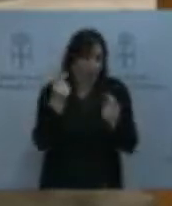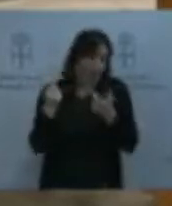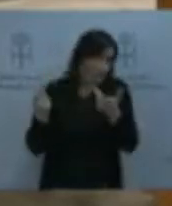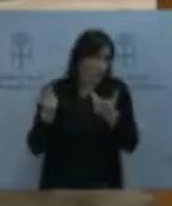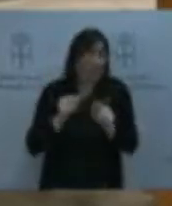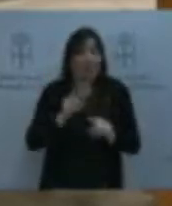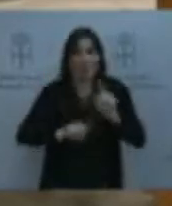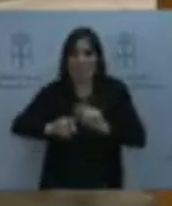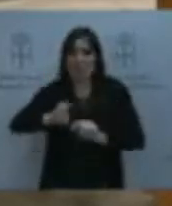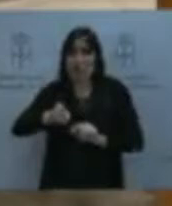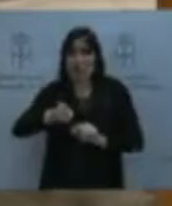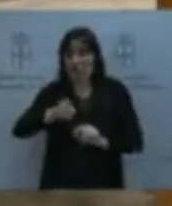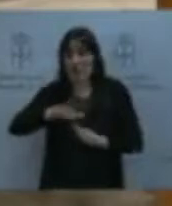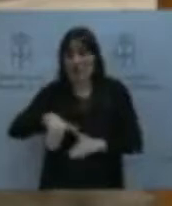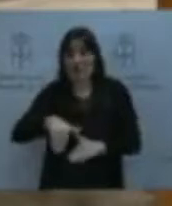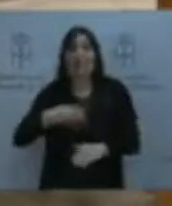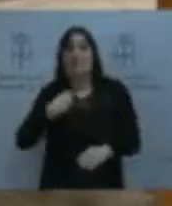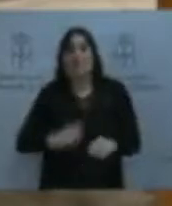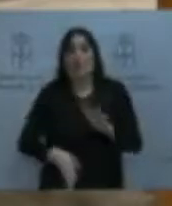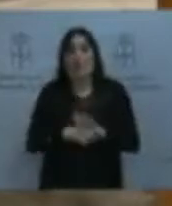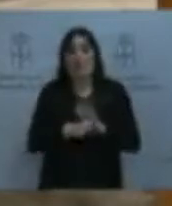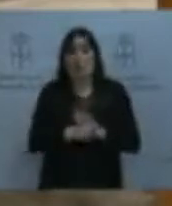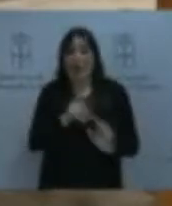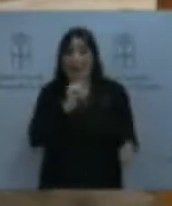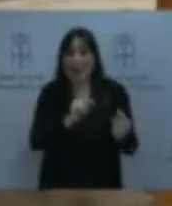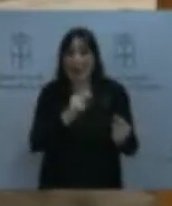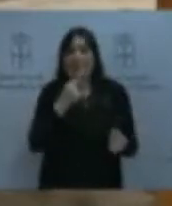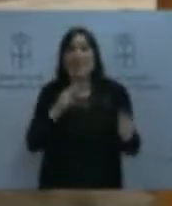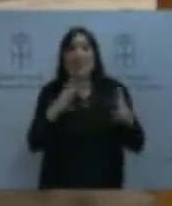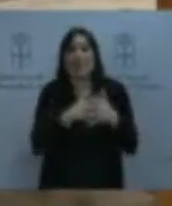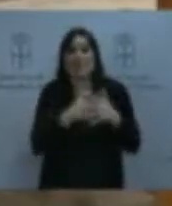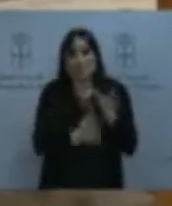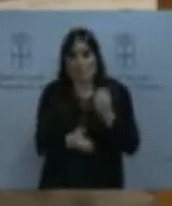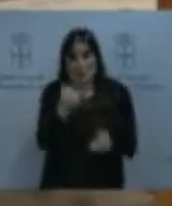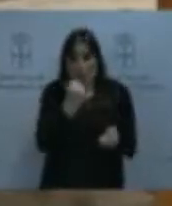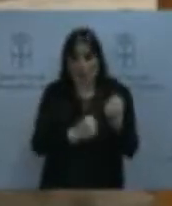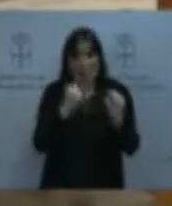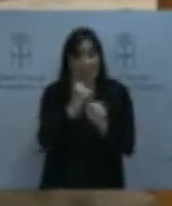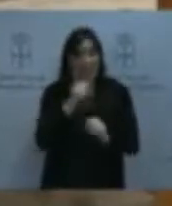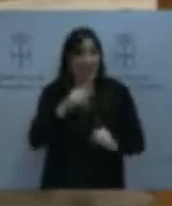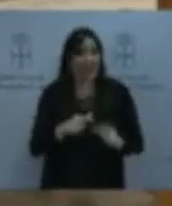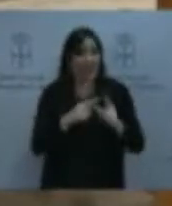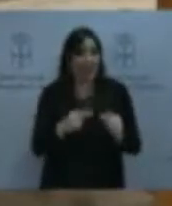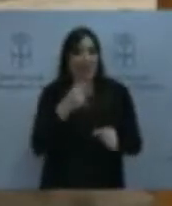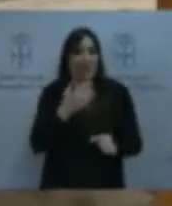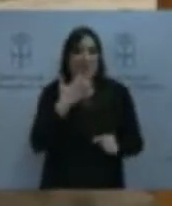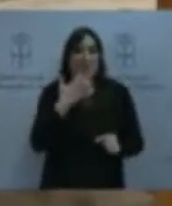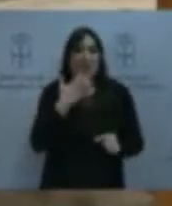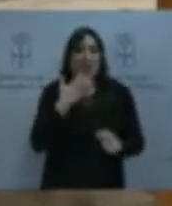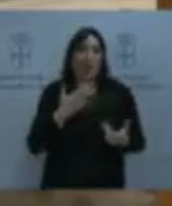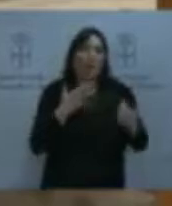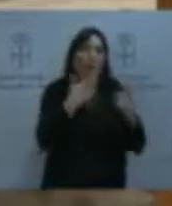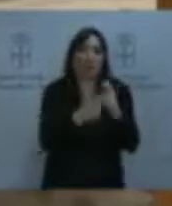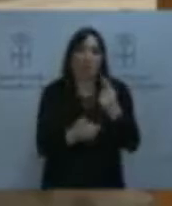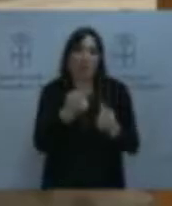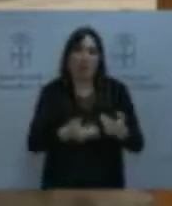en alguna ocasión, de la estructura económica laboral de Asturias, hablamos del peso de determinado tipo de sectores y al final encontramos una explicación